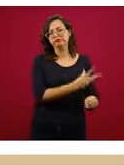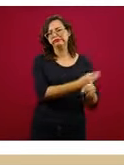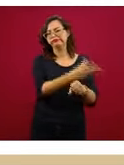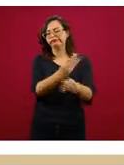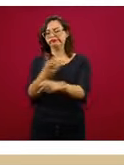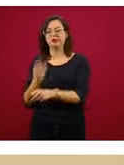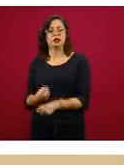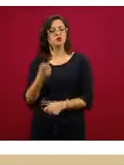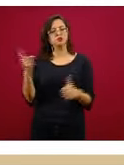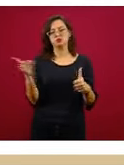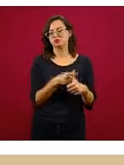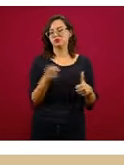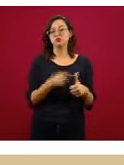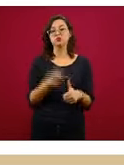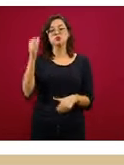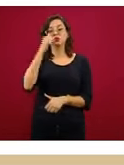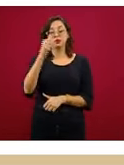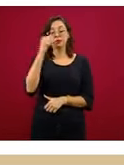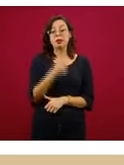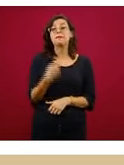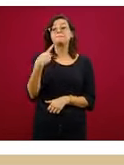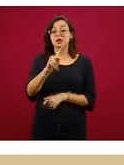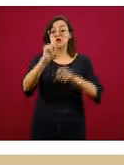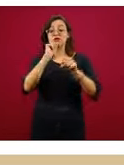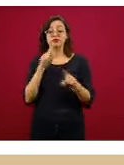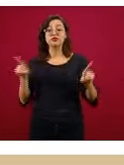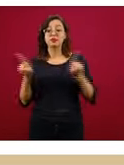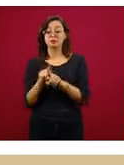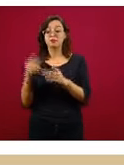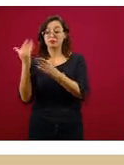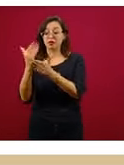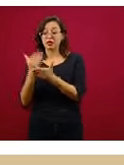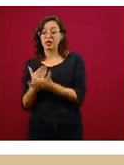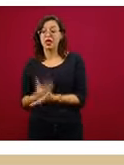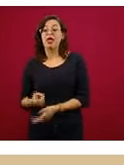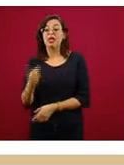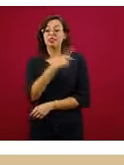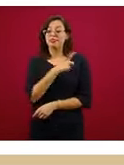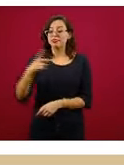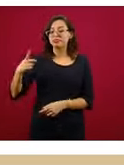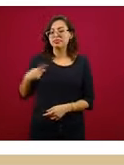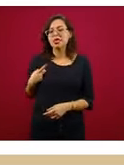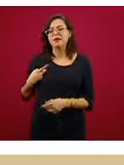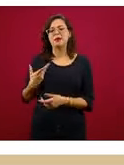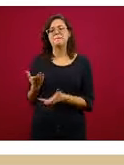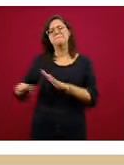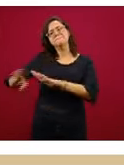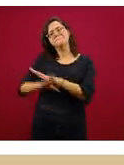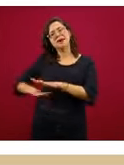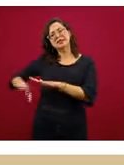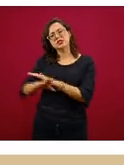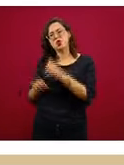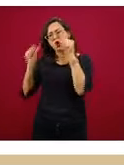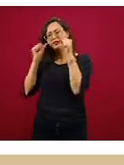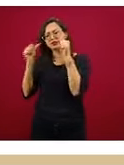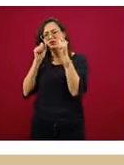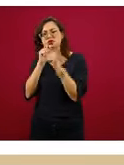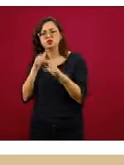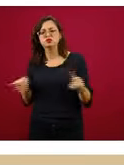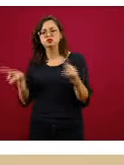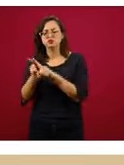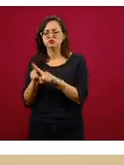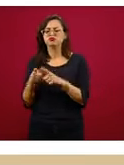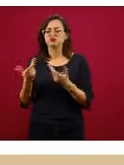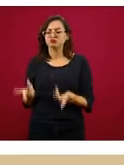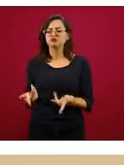lineamientos siempre se puso y se dejó la necesidad de reforzar también el primer nivel de atención. Pero ahora, claramente, ahora